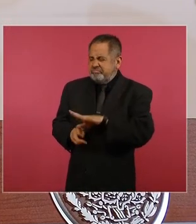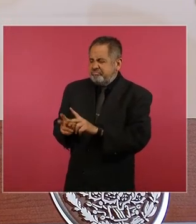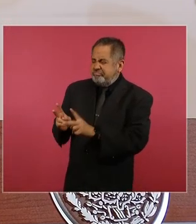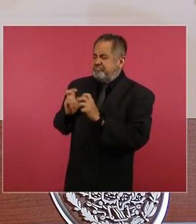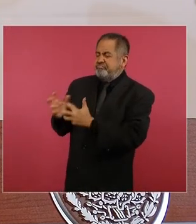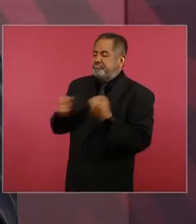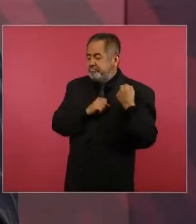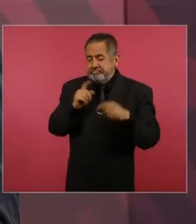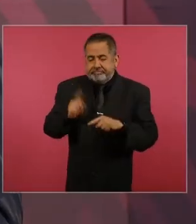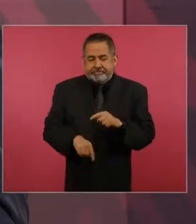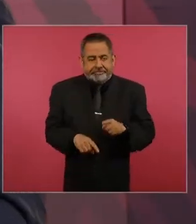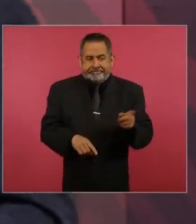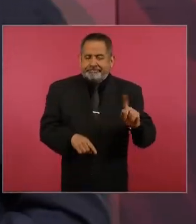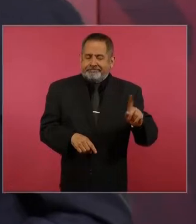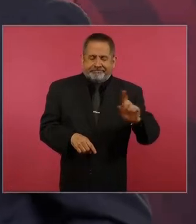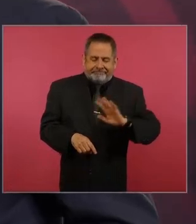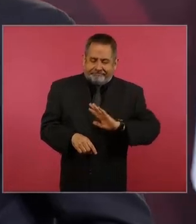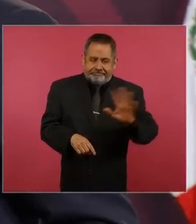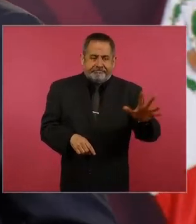nada más